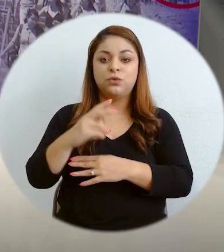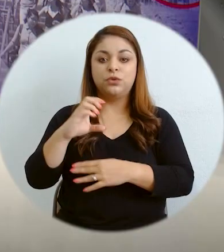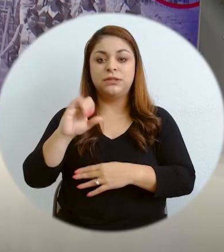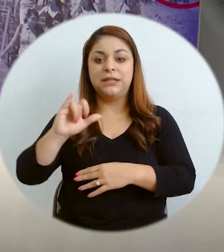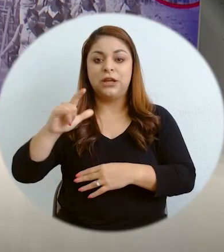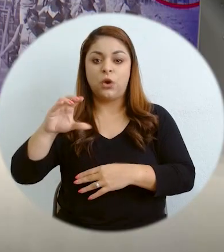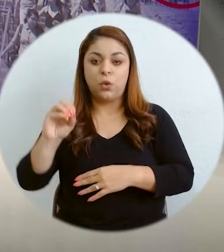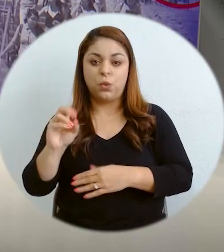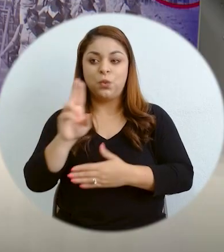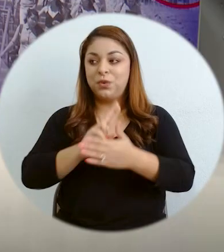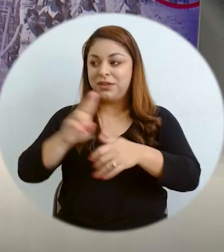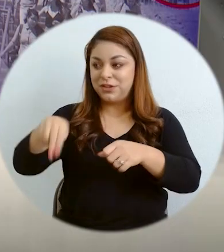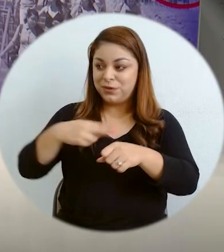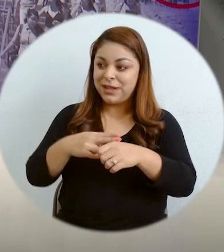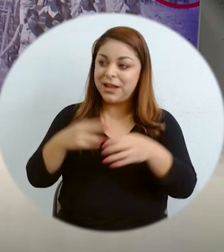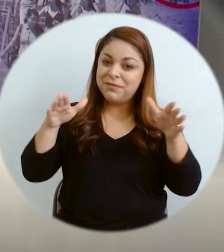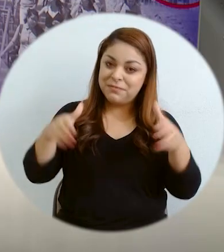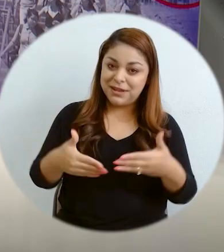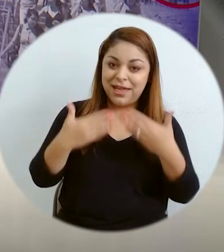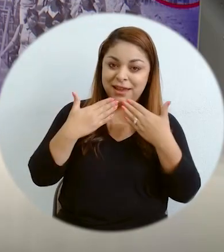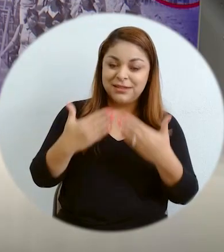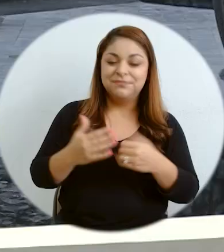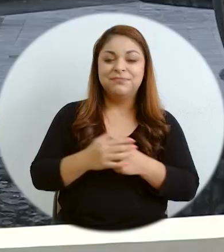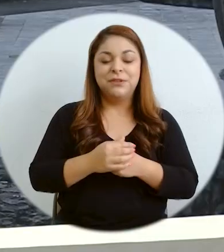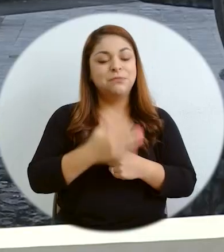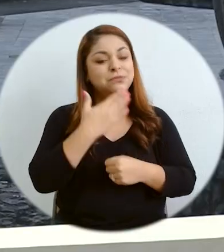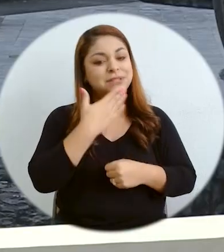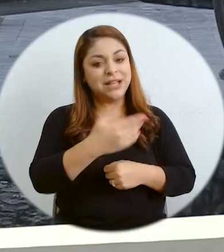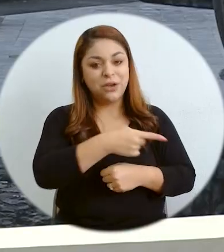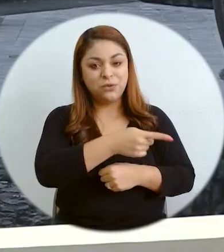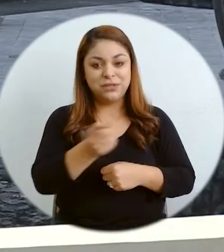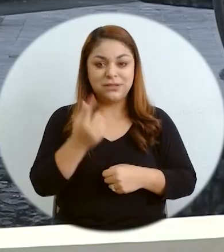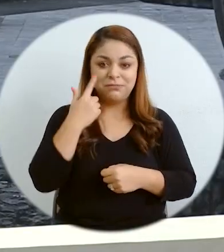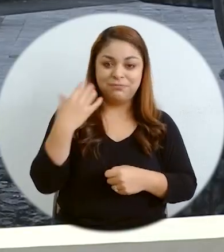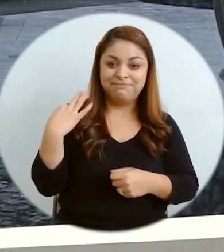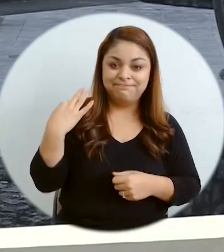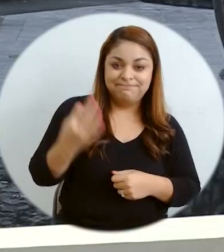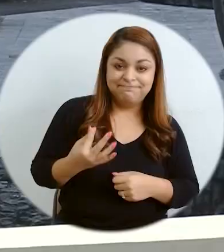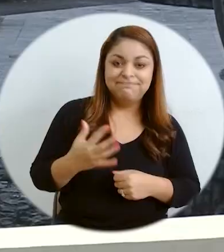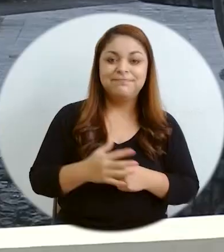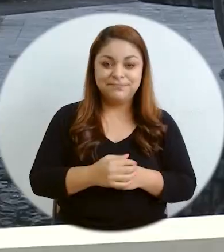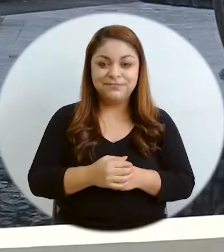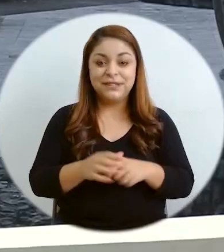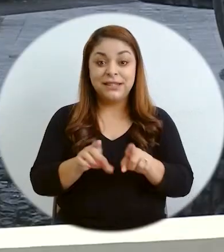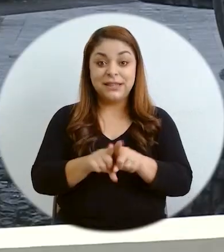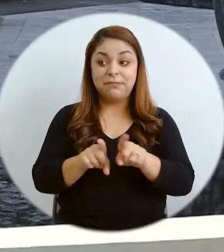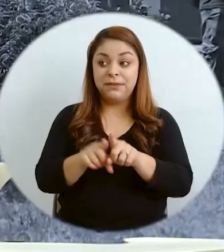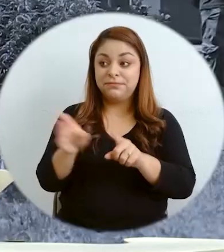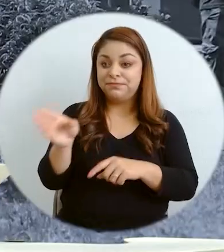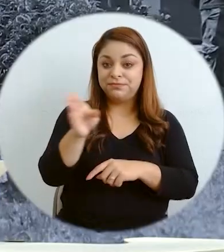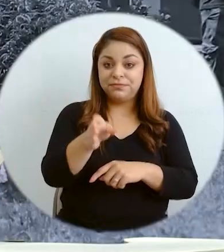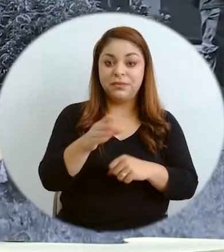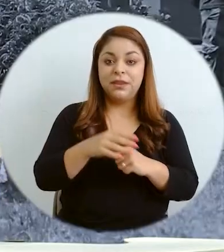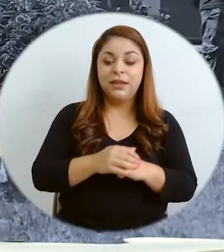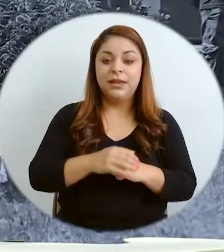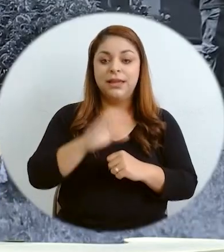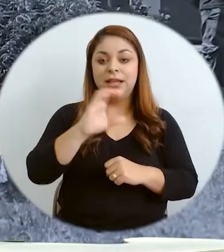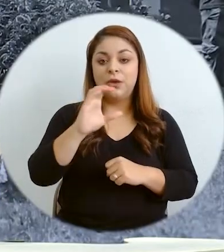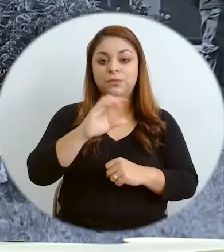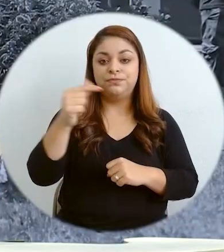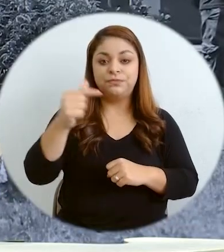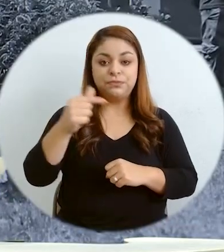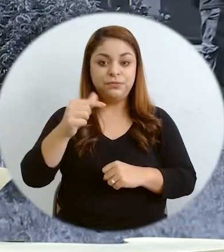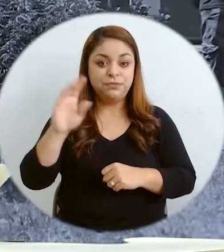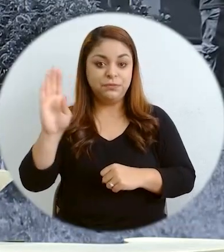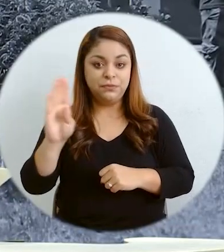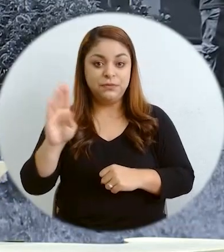la Universidad Nacional. Bienvenida, Graciela, a Una Mirada. No, muchas gracias a ustedes por la invitación. También está con nosotros Claudia